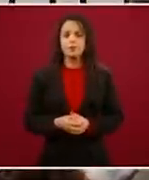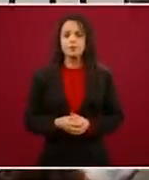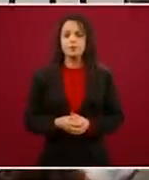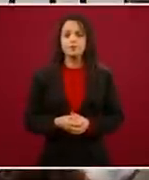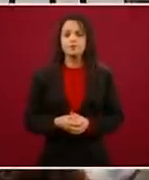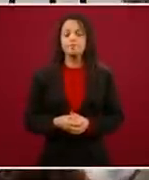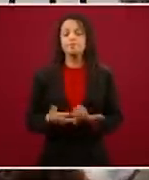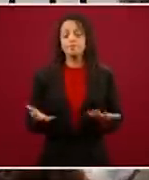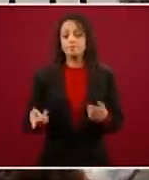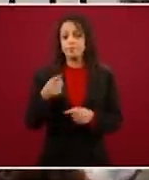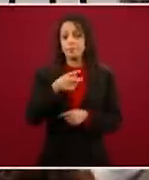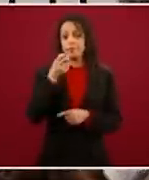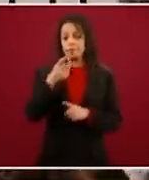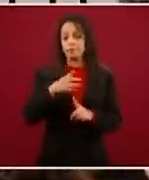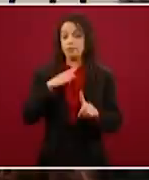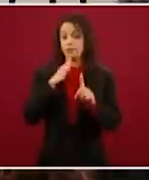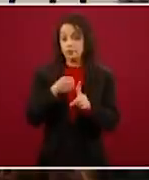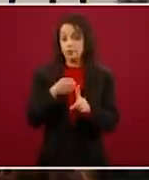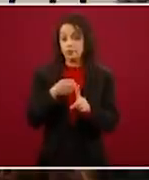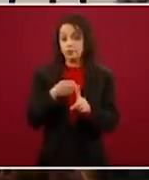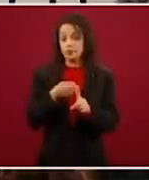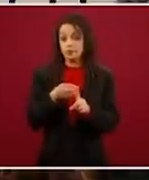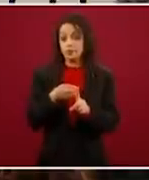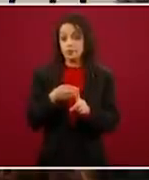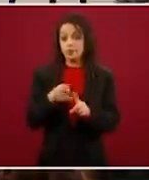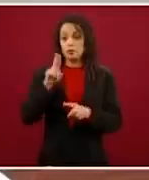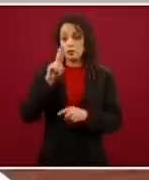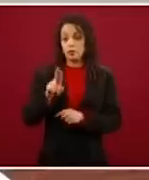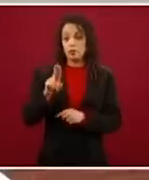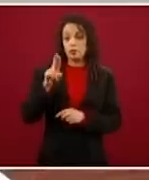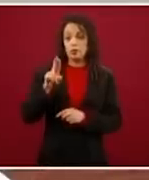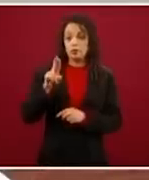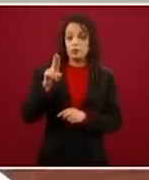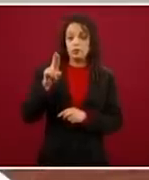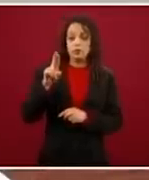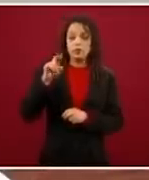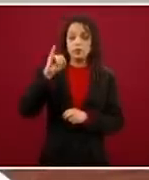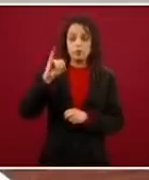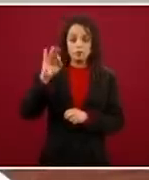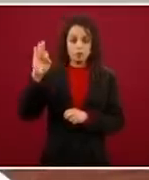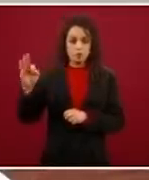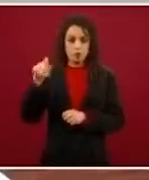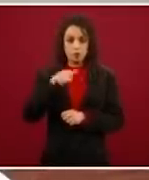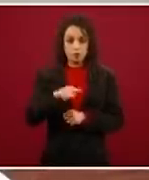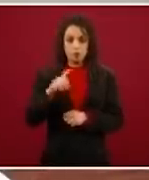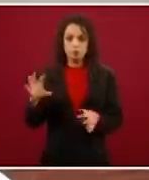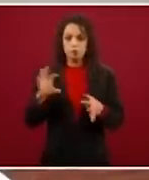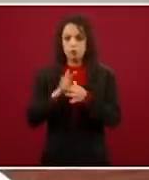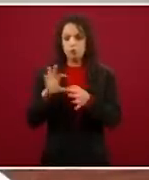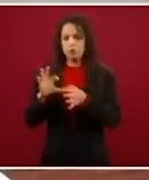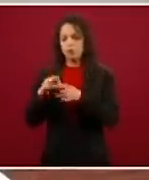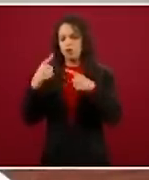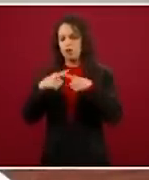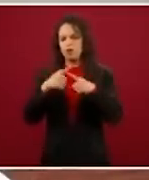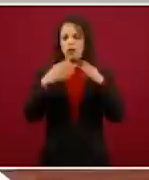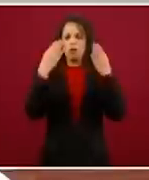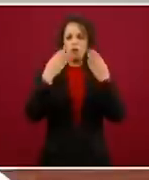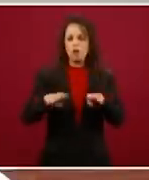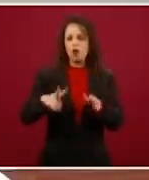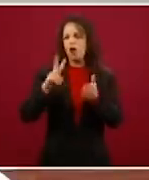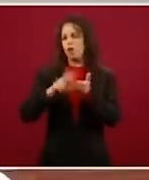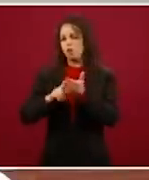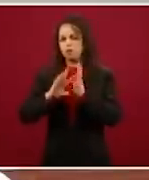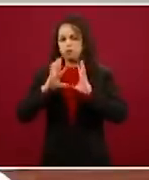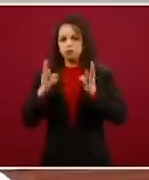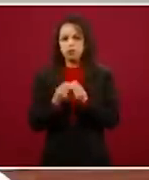caso particular, la posición de la Unidad de Inteligencia Financiera ha sido, colaborando con la UBA, con la Comisión Nacional Bancaria y Valores, es siempre generar